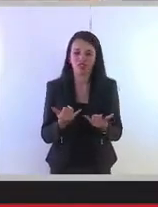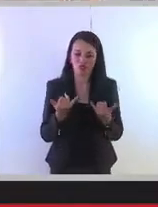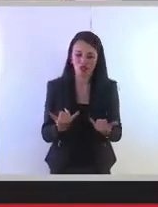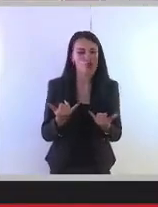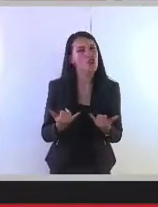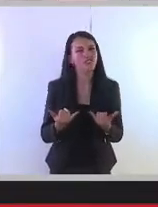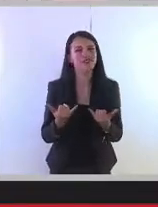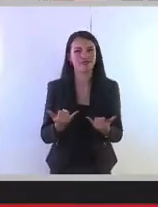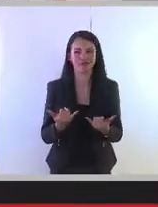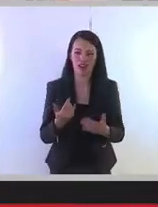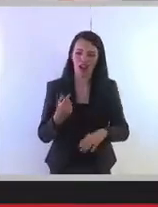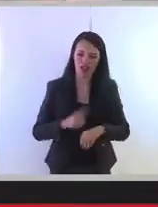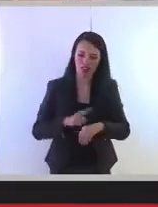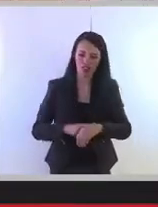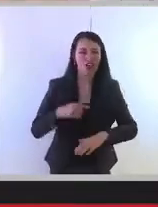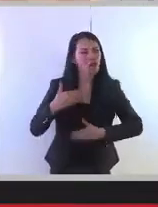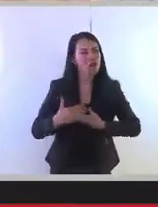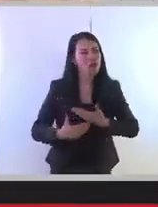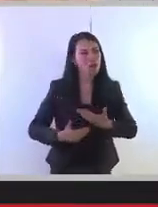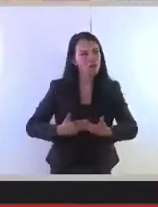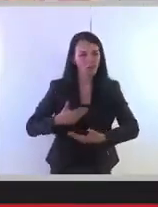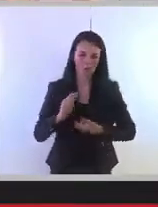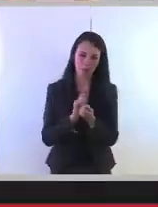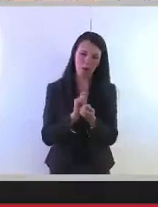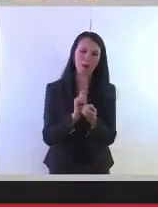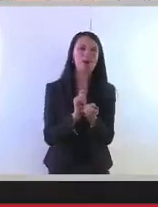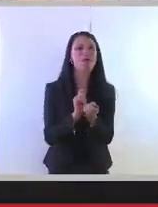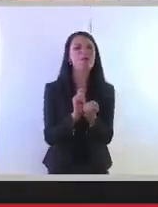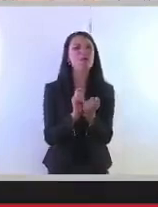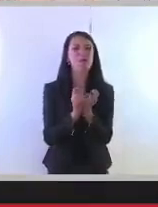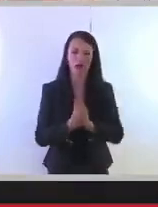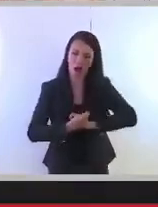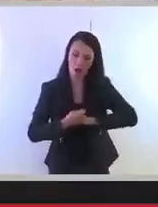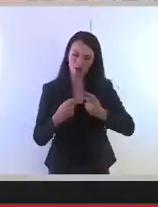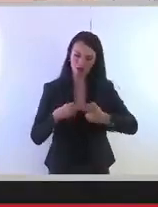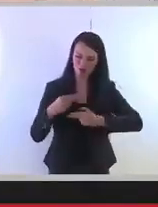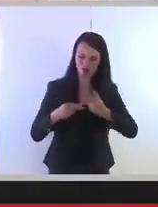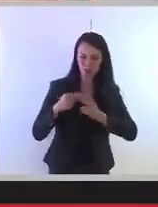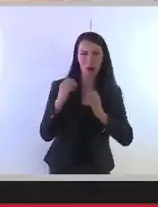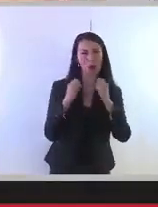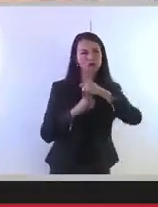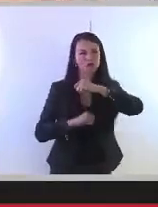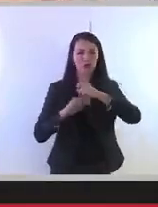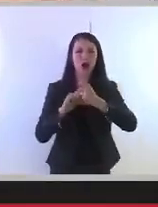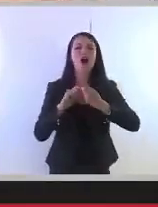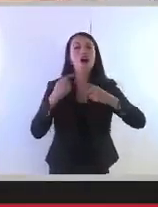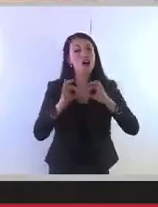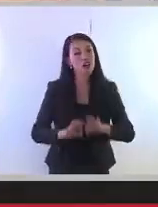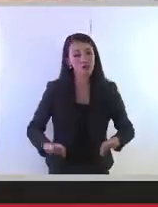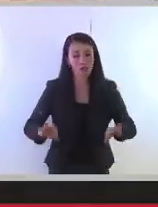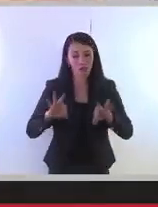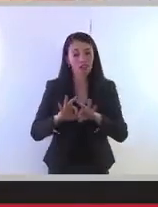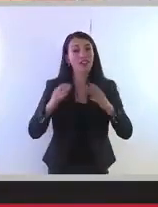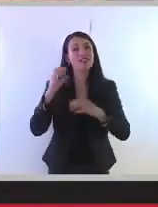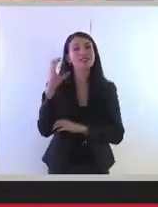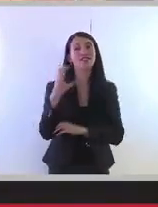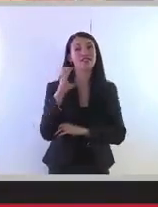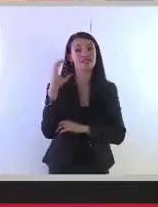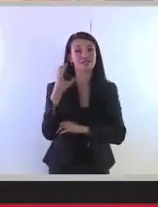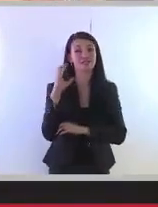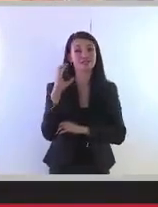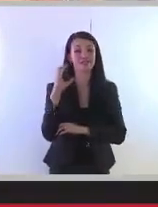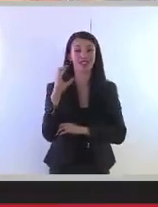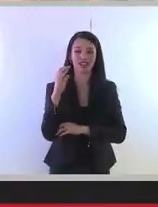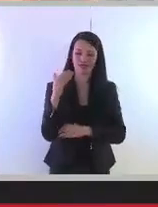viviendo un proceso de transición estructural importante para el país, por